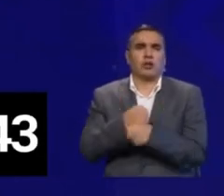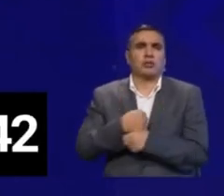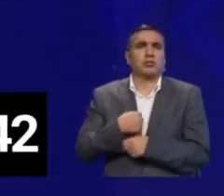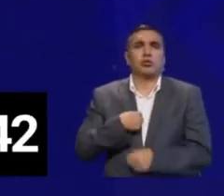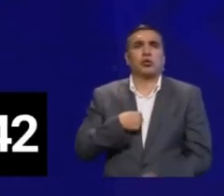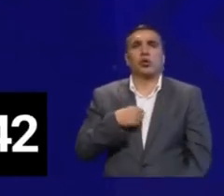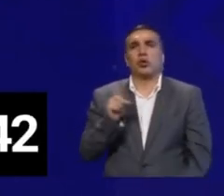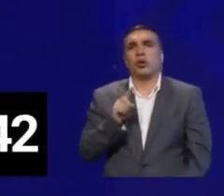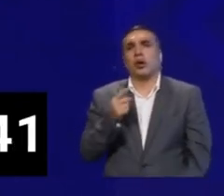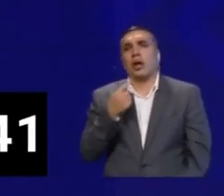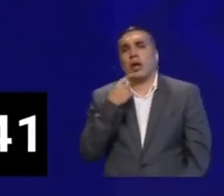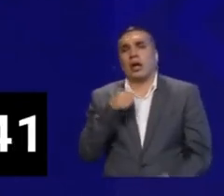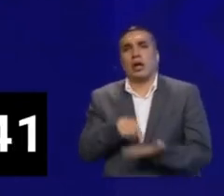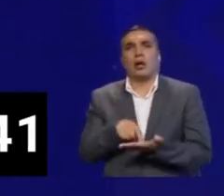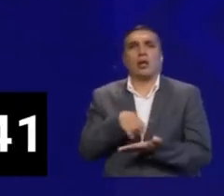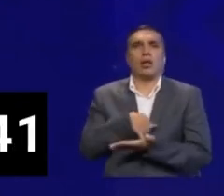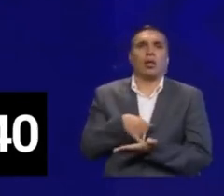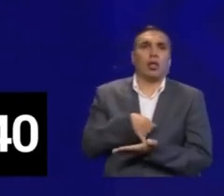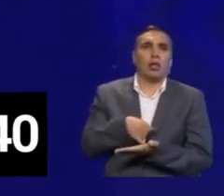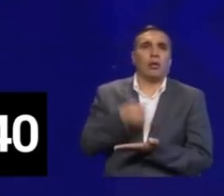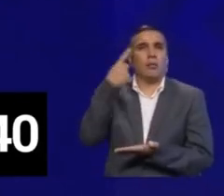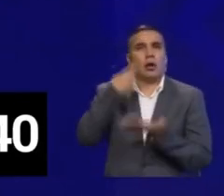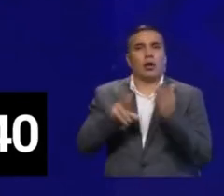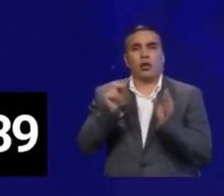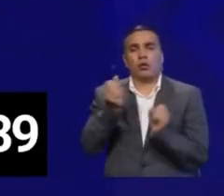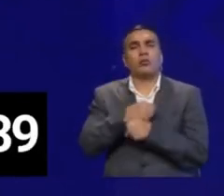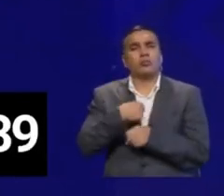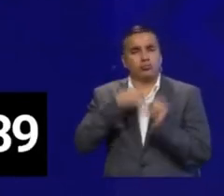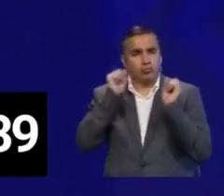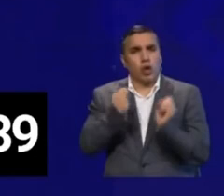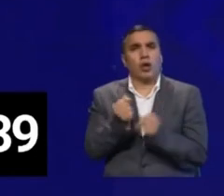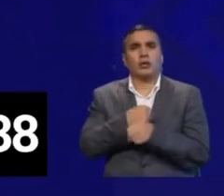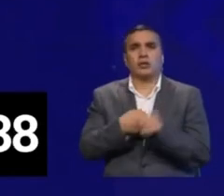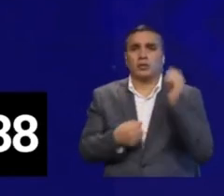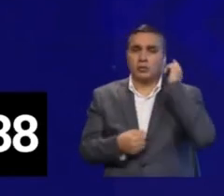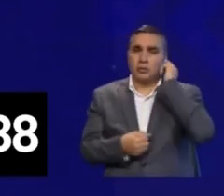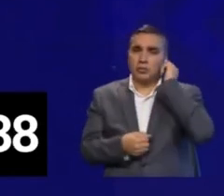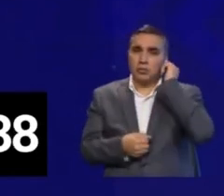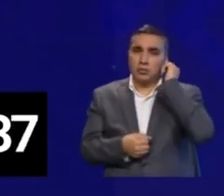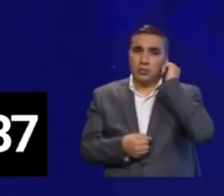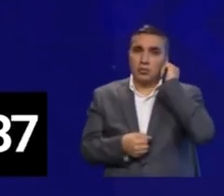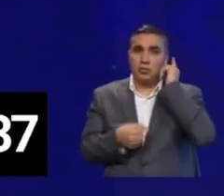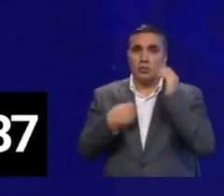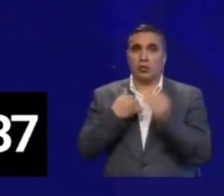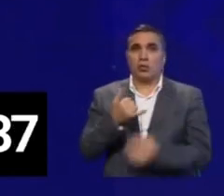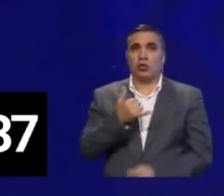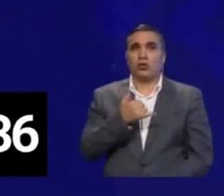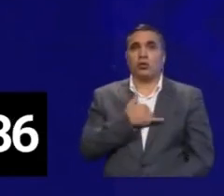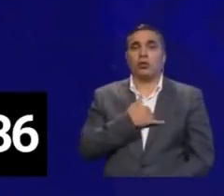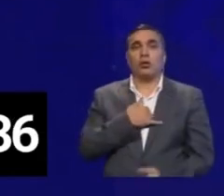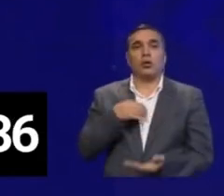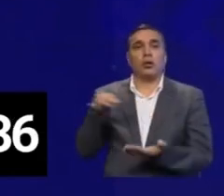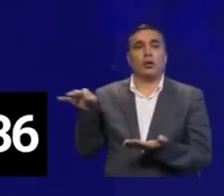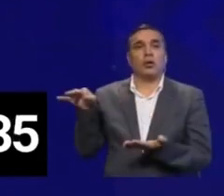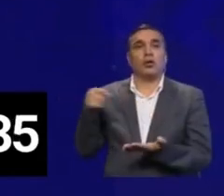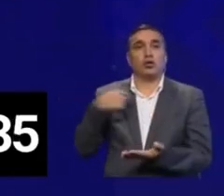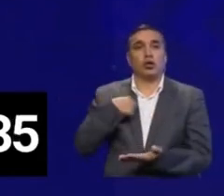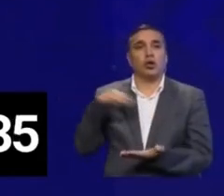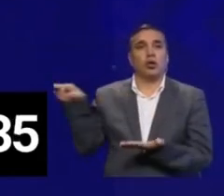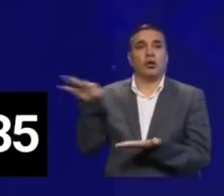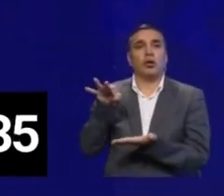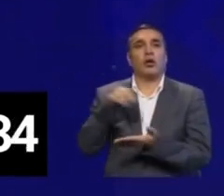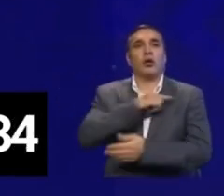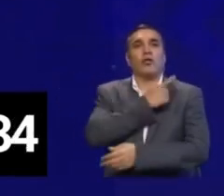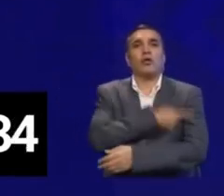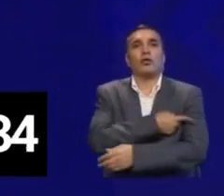a tambalear para no hacerlo. Lo haré. Yo soy el representante de la fuerza de los pobres